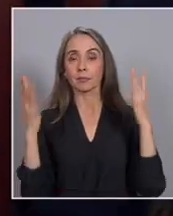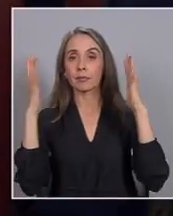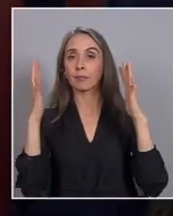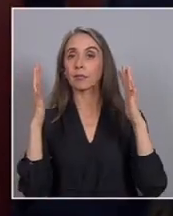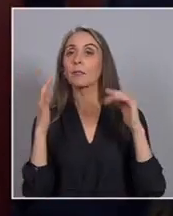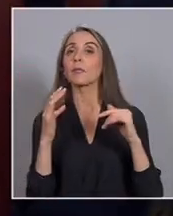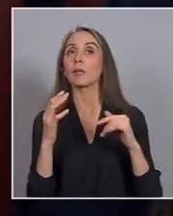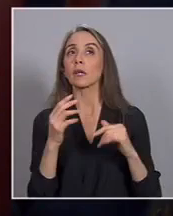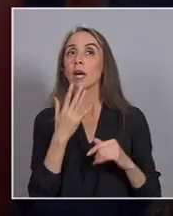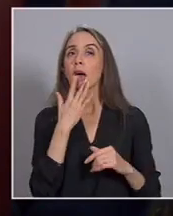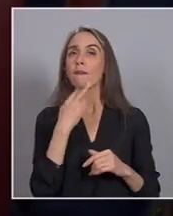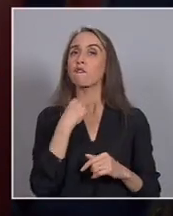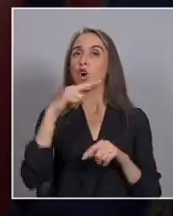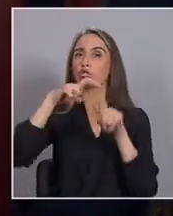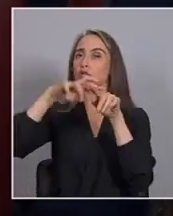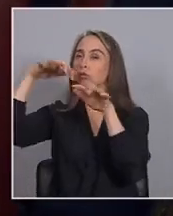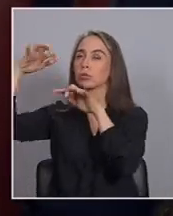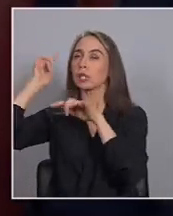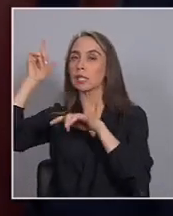Como todos saben,